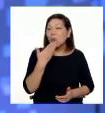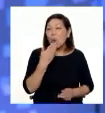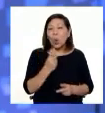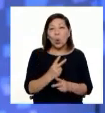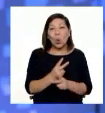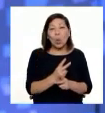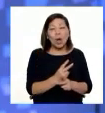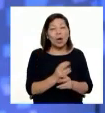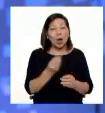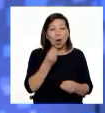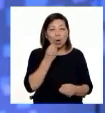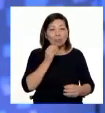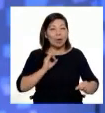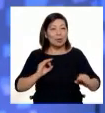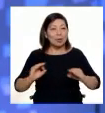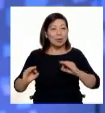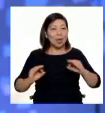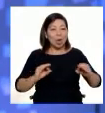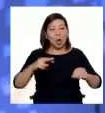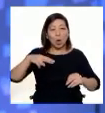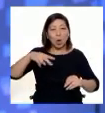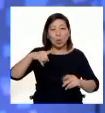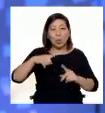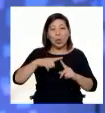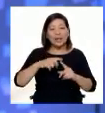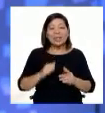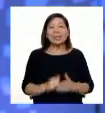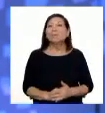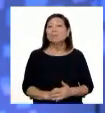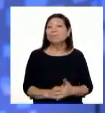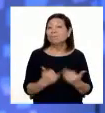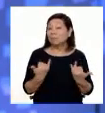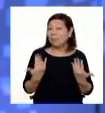decana del Colegio de Nutricionistas de Lima. Ahora es momento de...